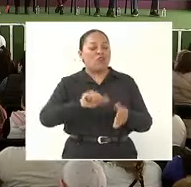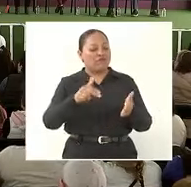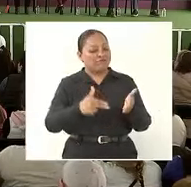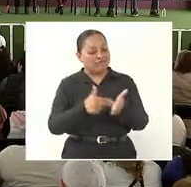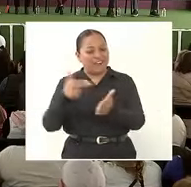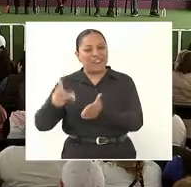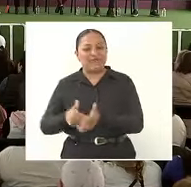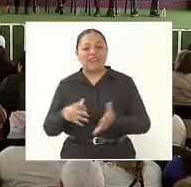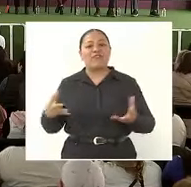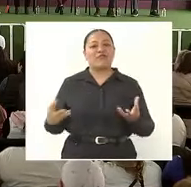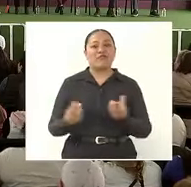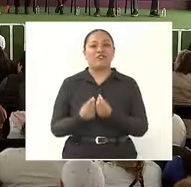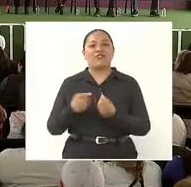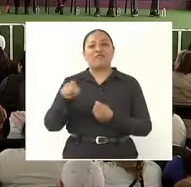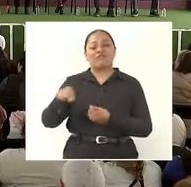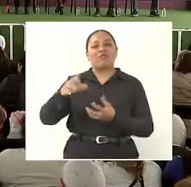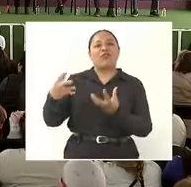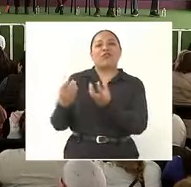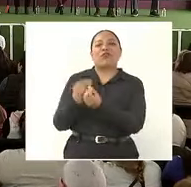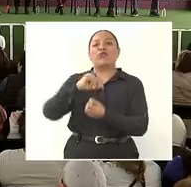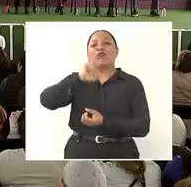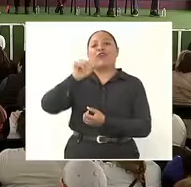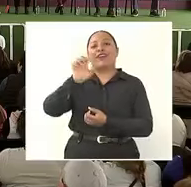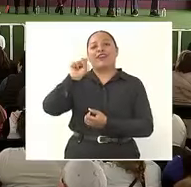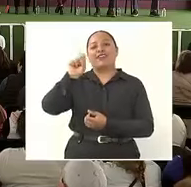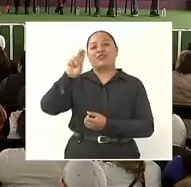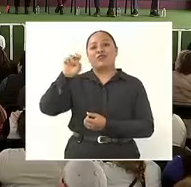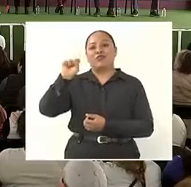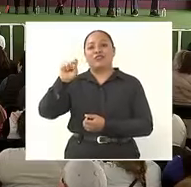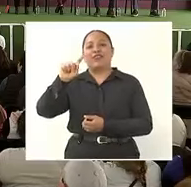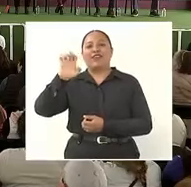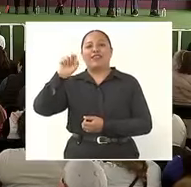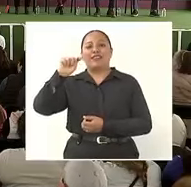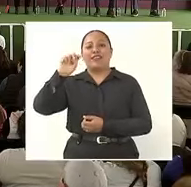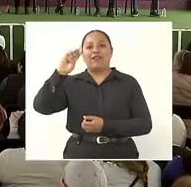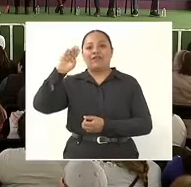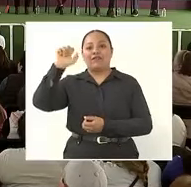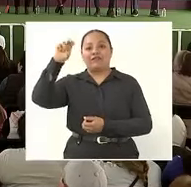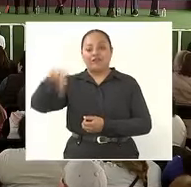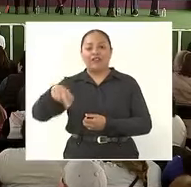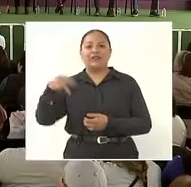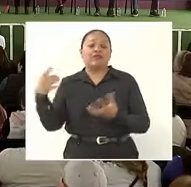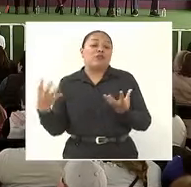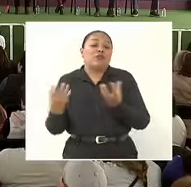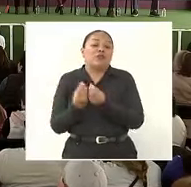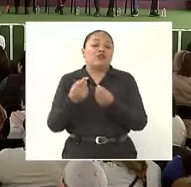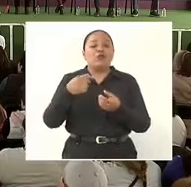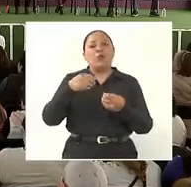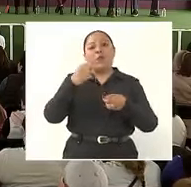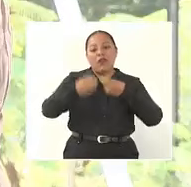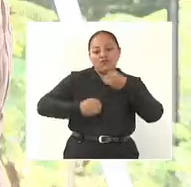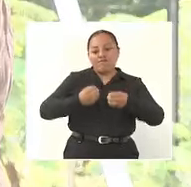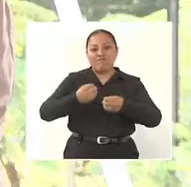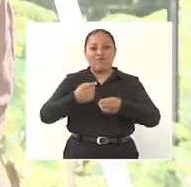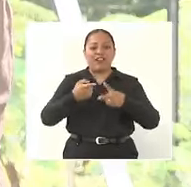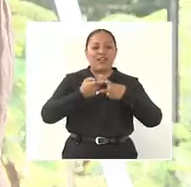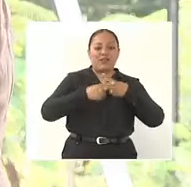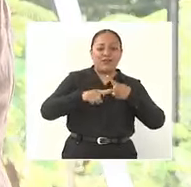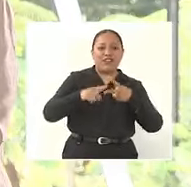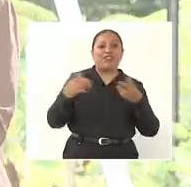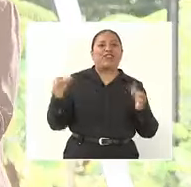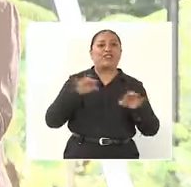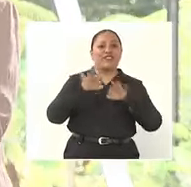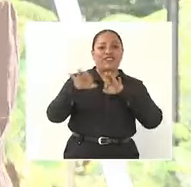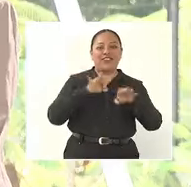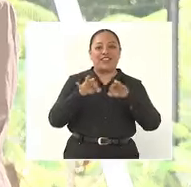Jesús Esteva para que se inicien las obras. Pero nos interesa mucho que se proteja el Parque Nacional de